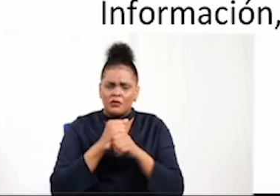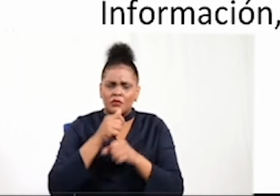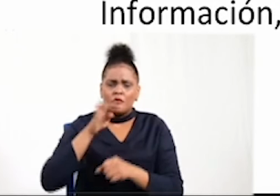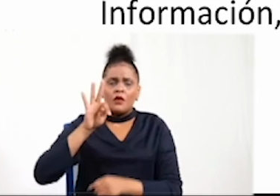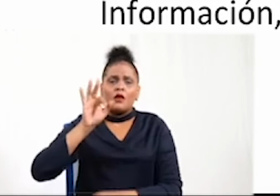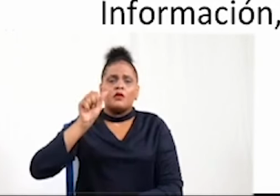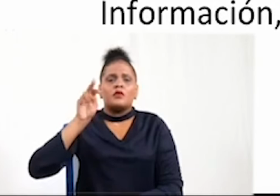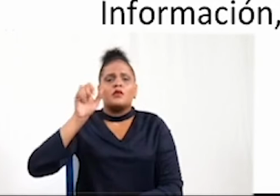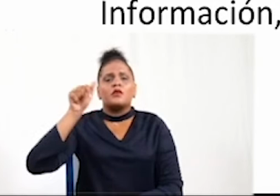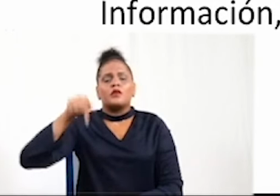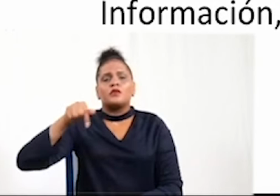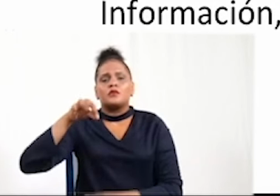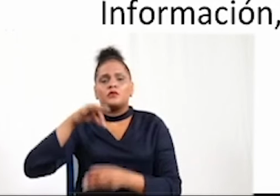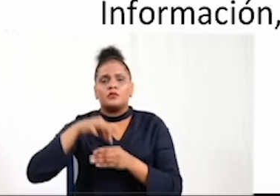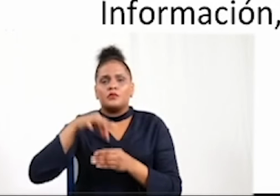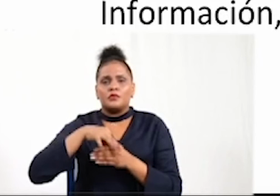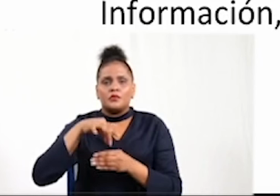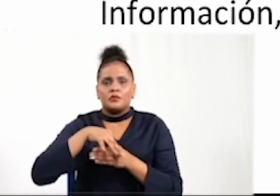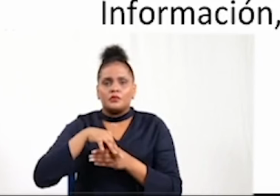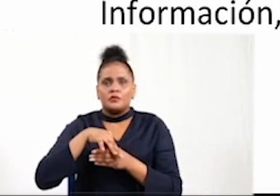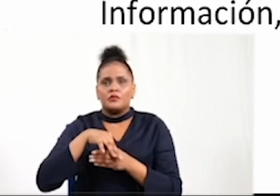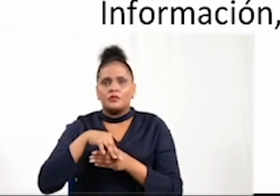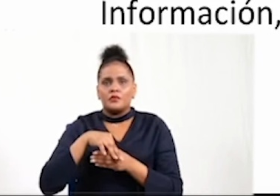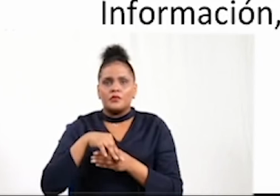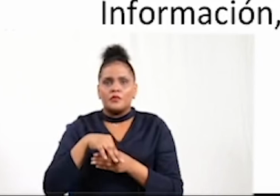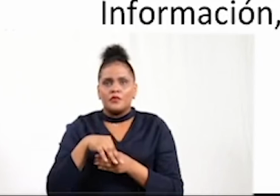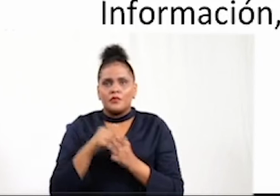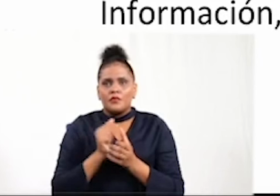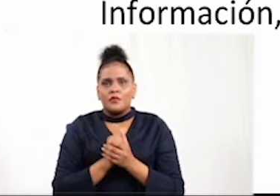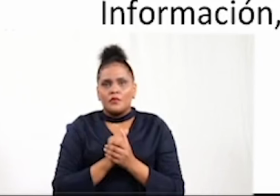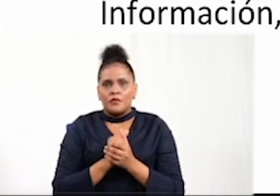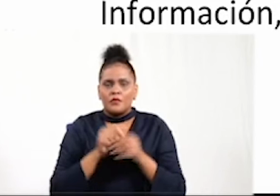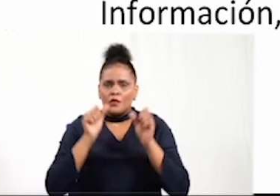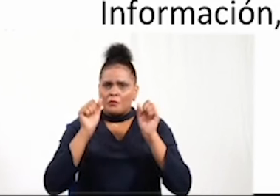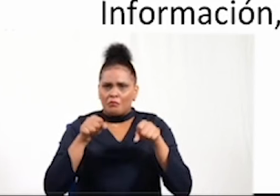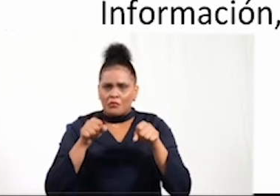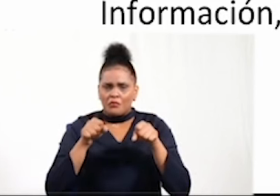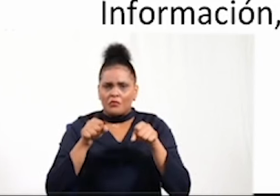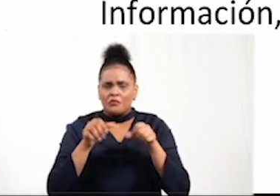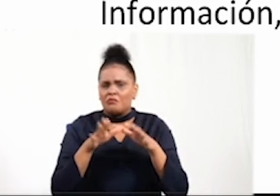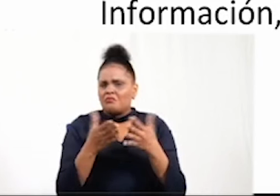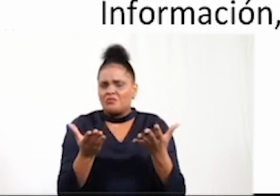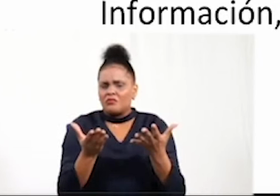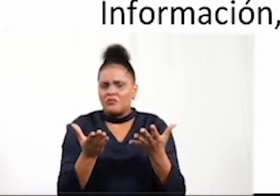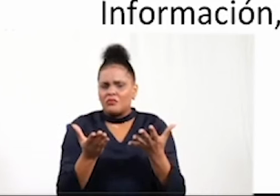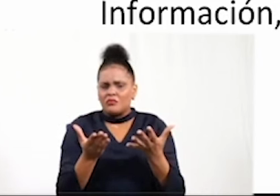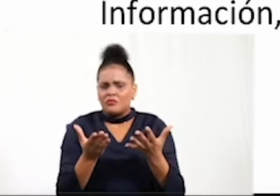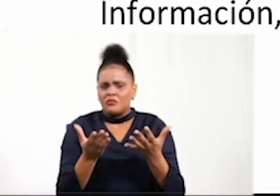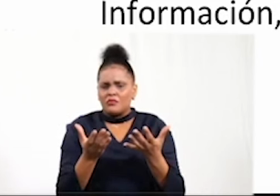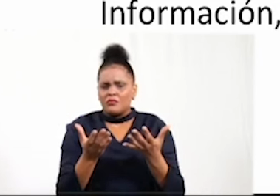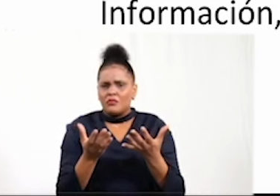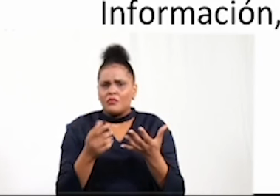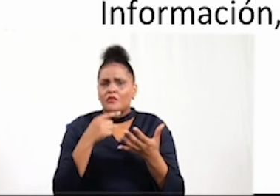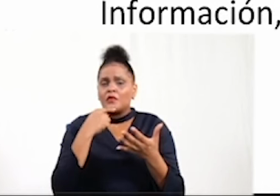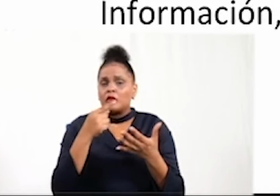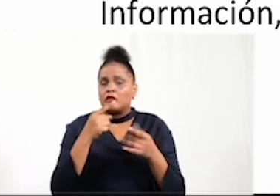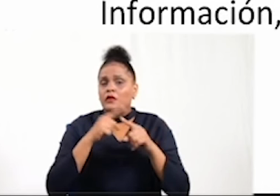en el tribunal electoral del instituto nacional el instituto de estudios electorales perdón es la